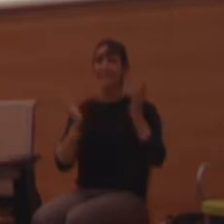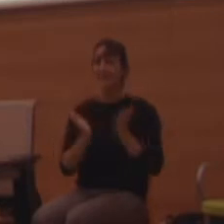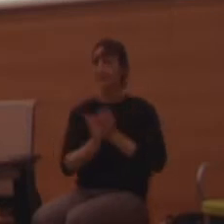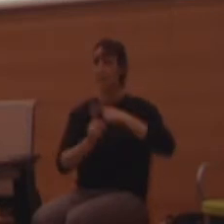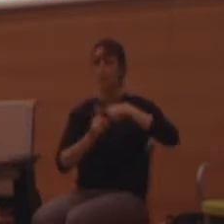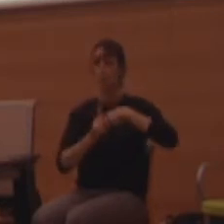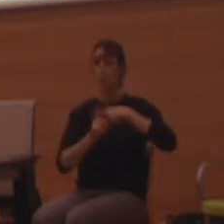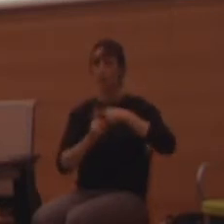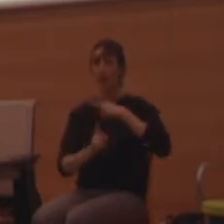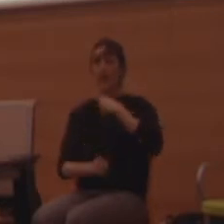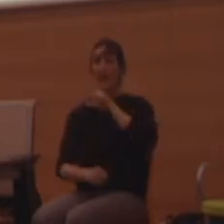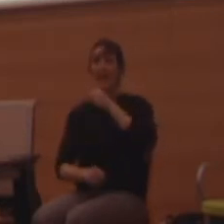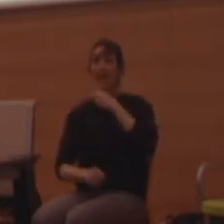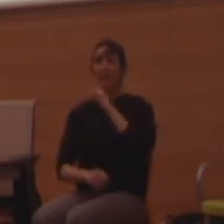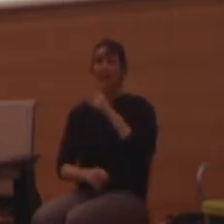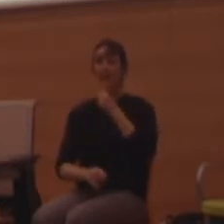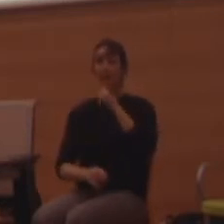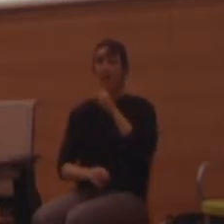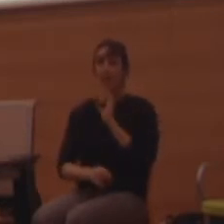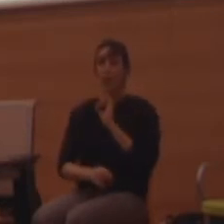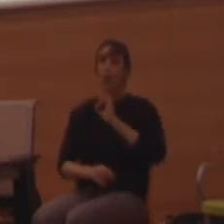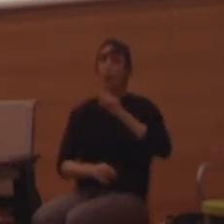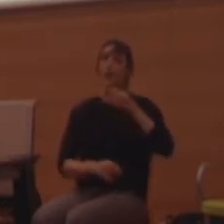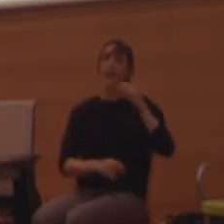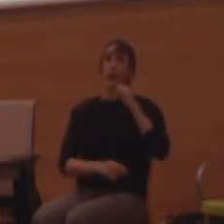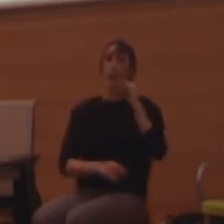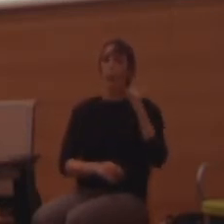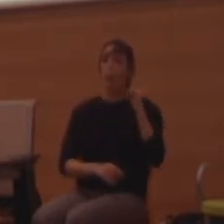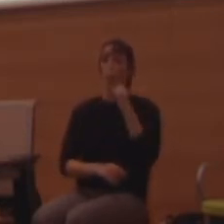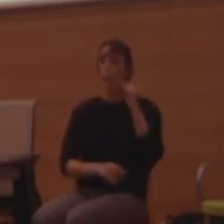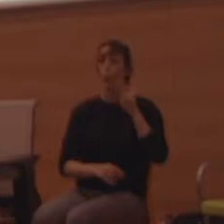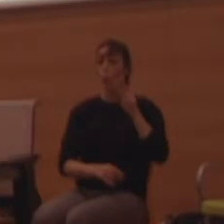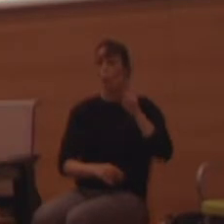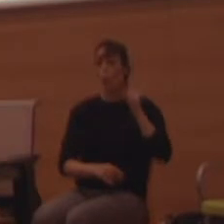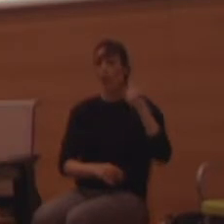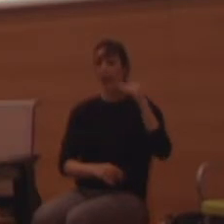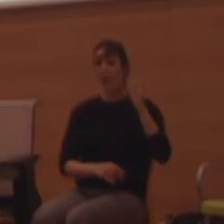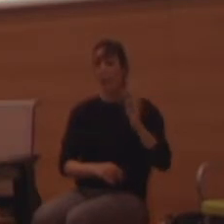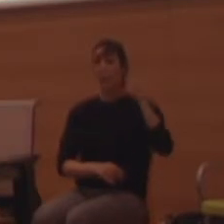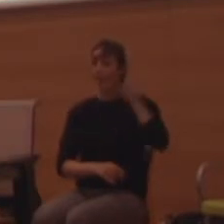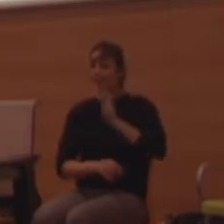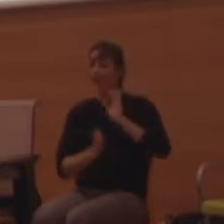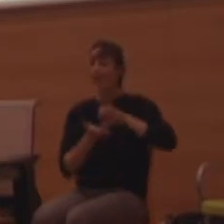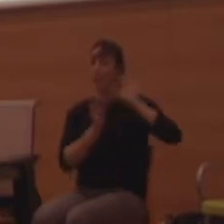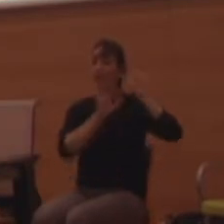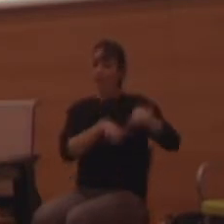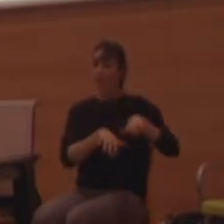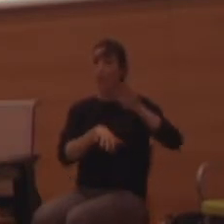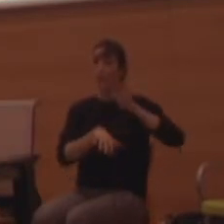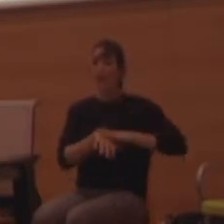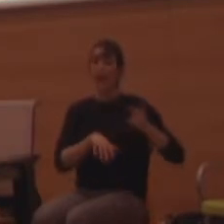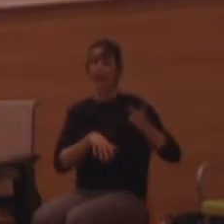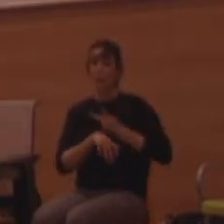Lázaro y el doctor Camilo Burato desde Italia vendrán y aterrizarán en León para hablarnos de las estrategias